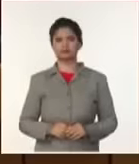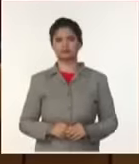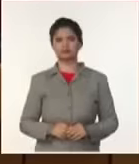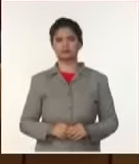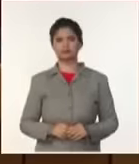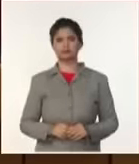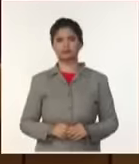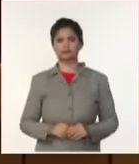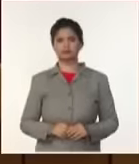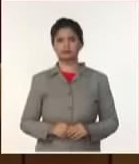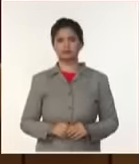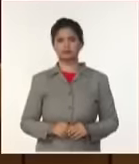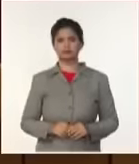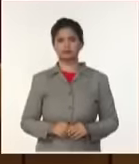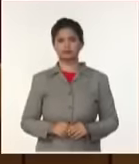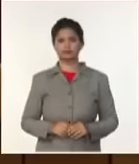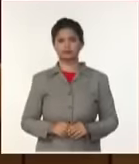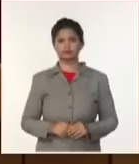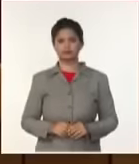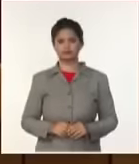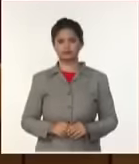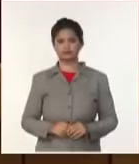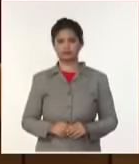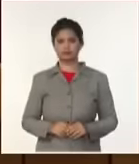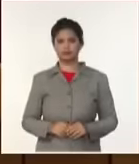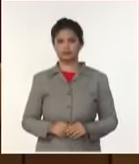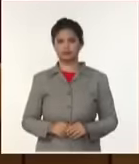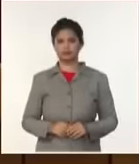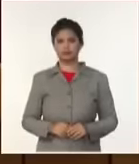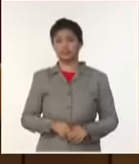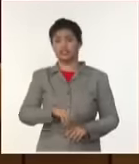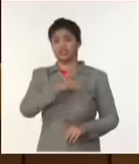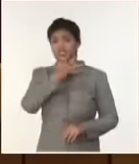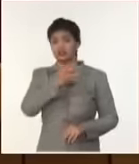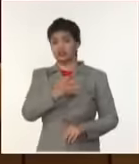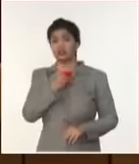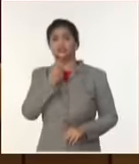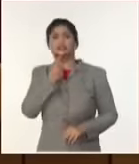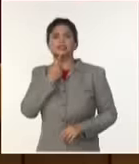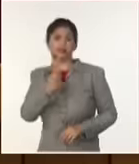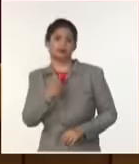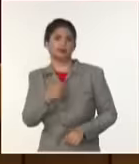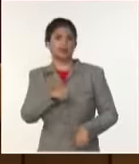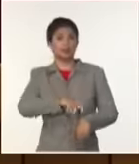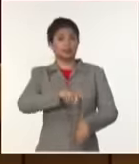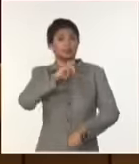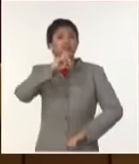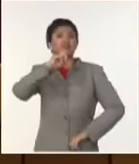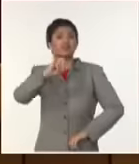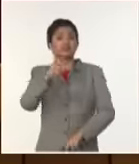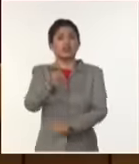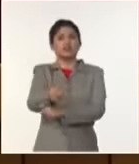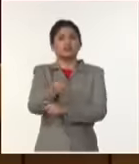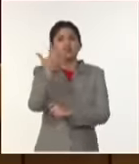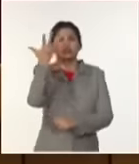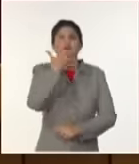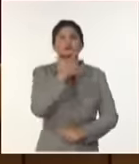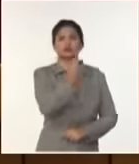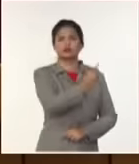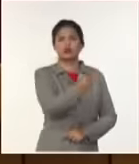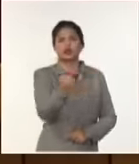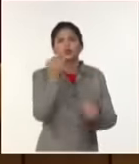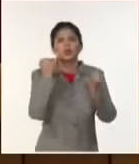Con la fuerza imbatible de su palabra, nos dejó dicho que los tiempos difíciles son la mejor medida de cada